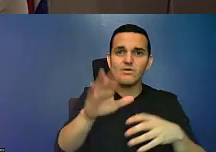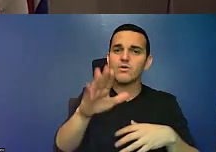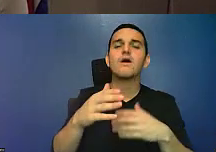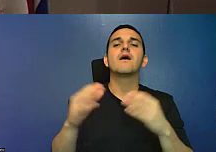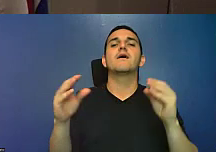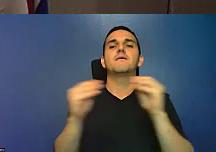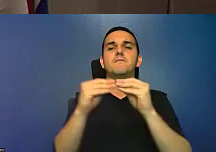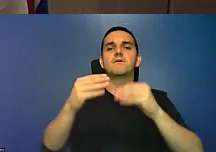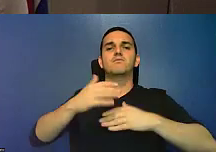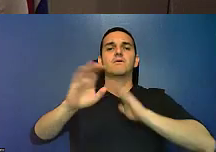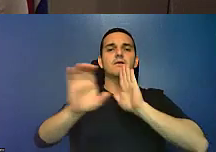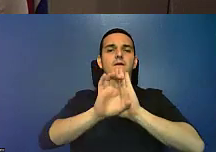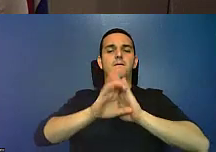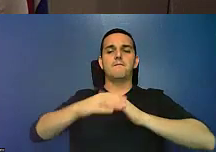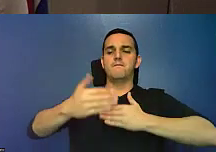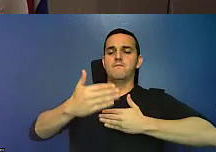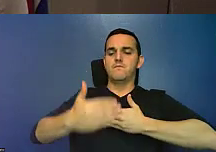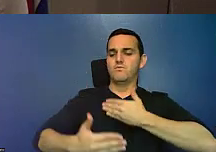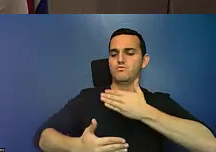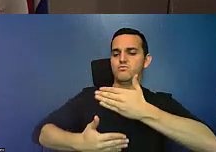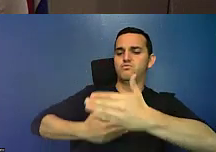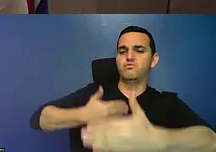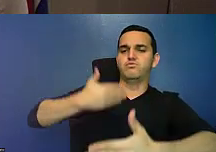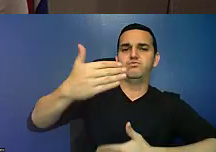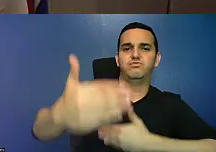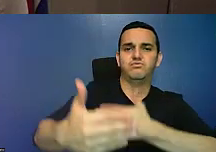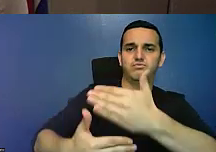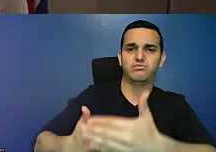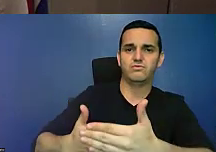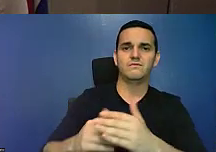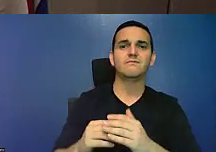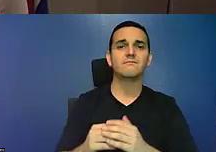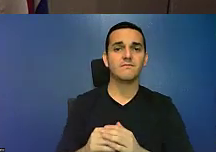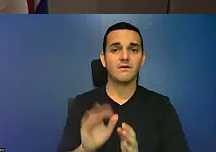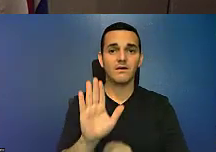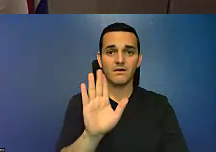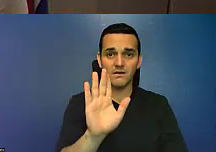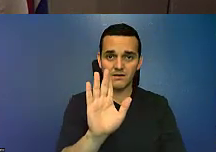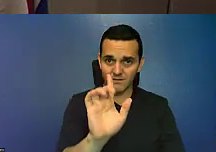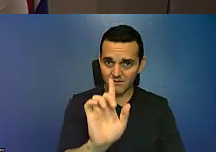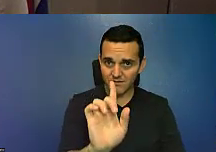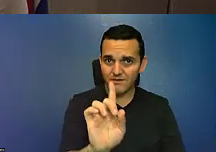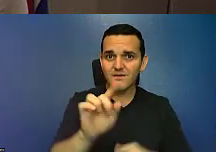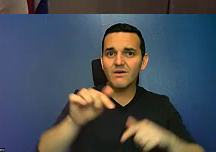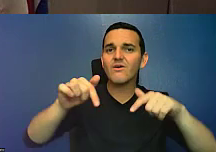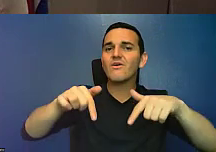producción, ERP, robótica industrial. Sin embargo, hoy en día la robótica ha tomado